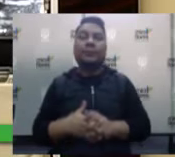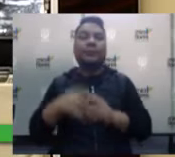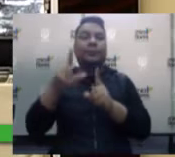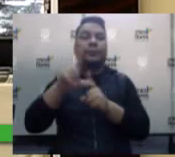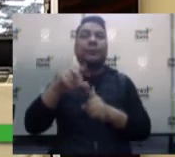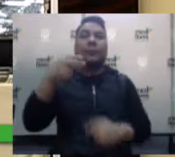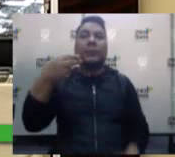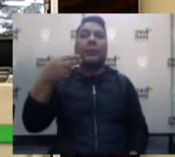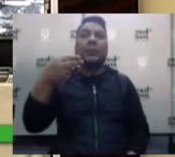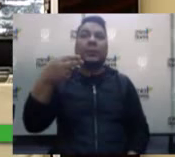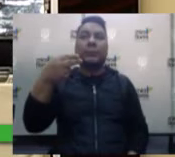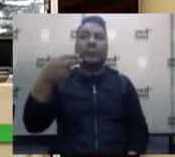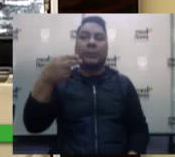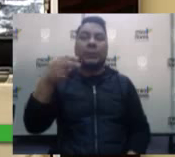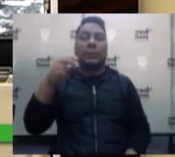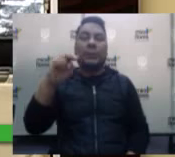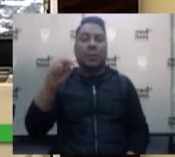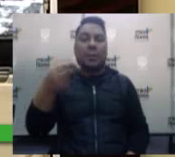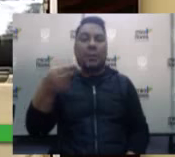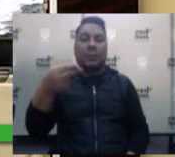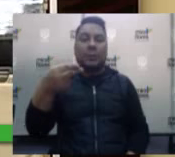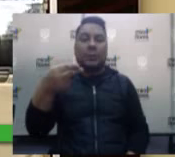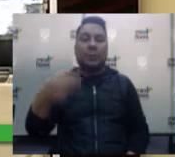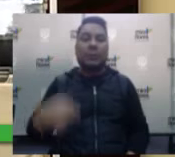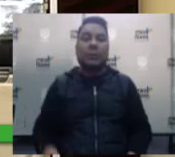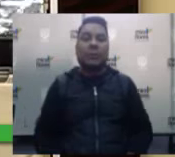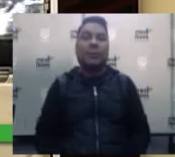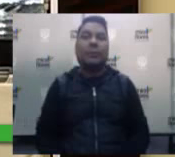Letra H. H.